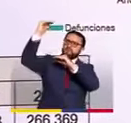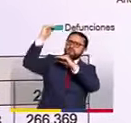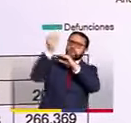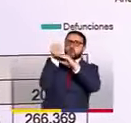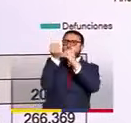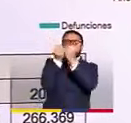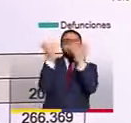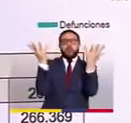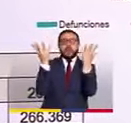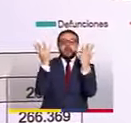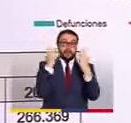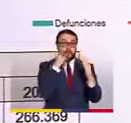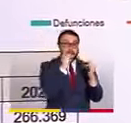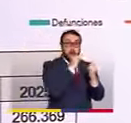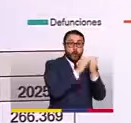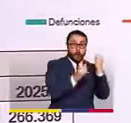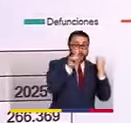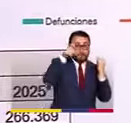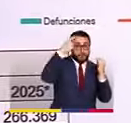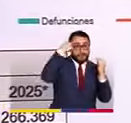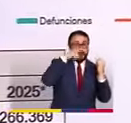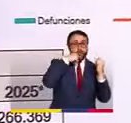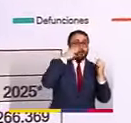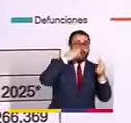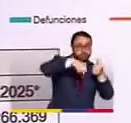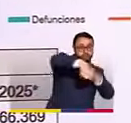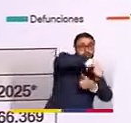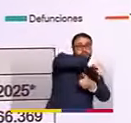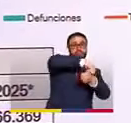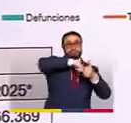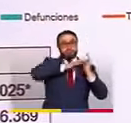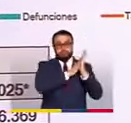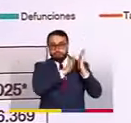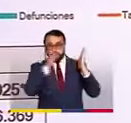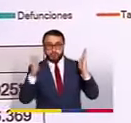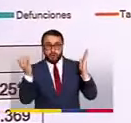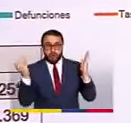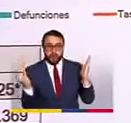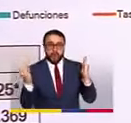desde el año último de Duque de